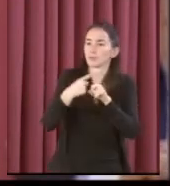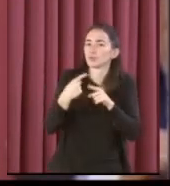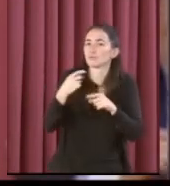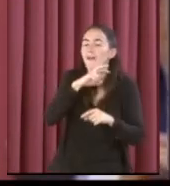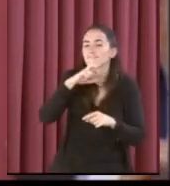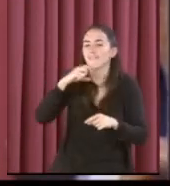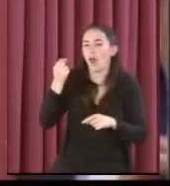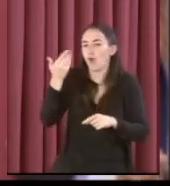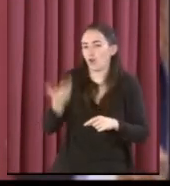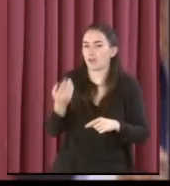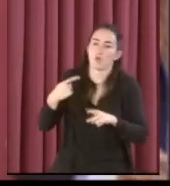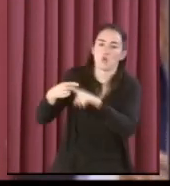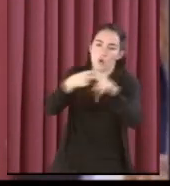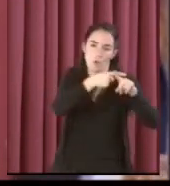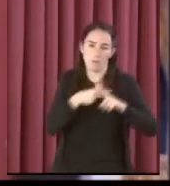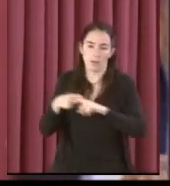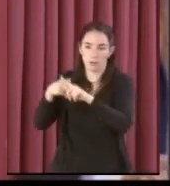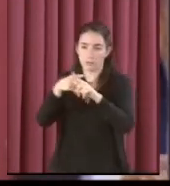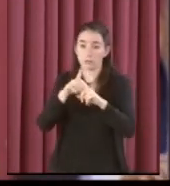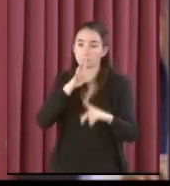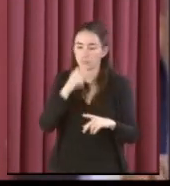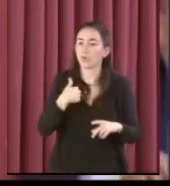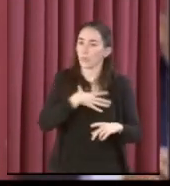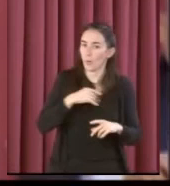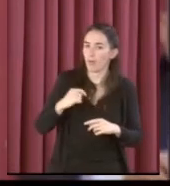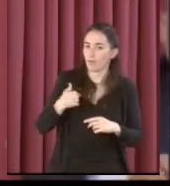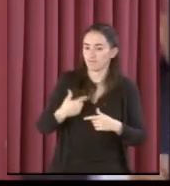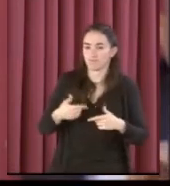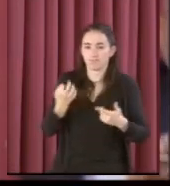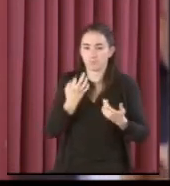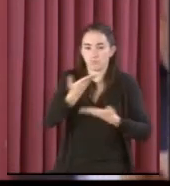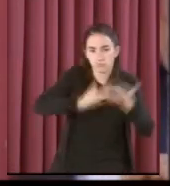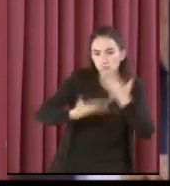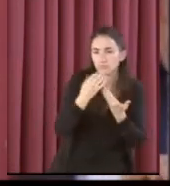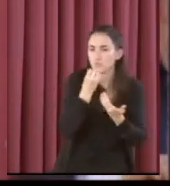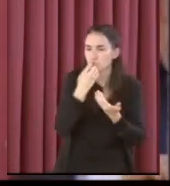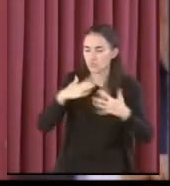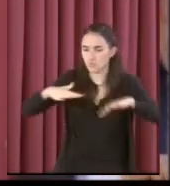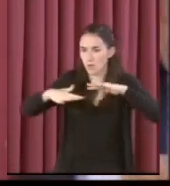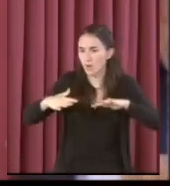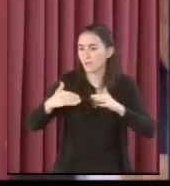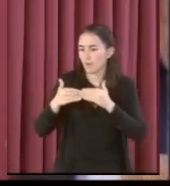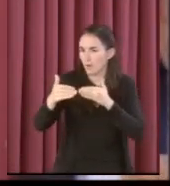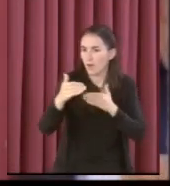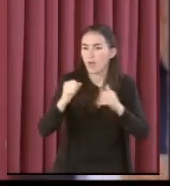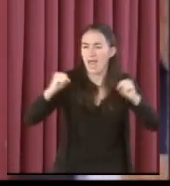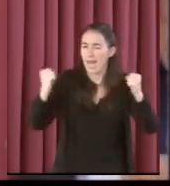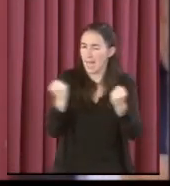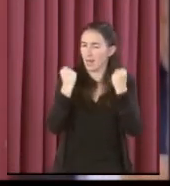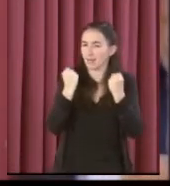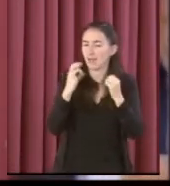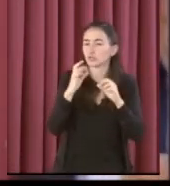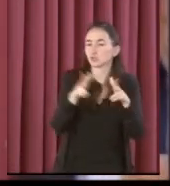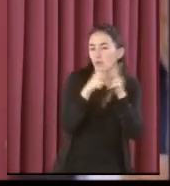así seremos capaces, juntos, de ejercer un liderazgo capaz de aprovechar, de coordinar, de dinamizar todas las energías sociales